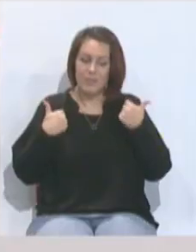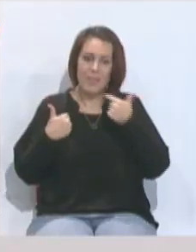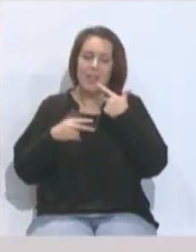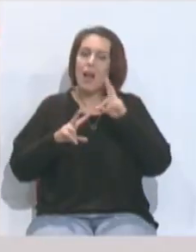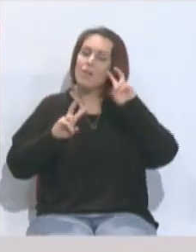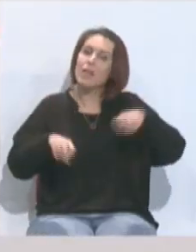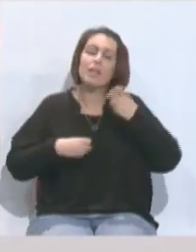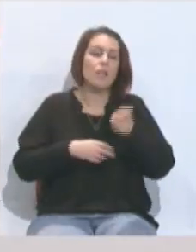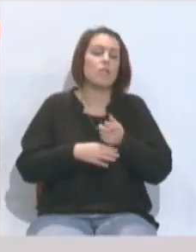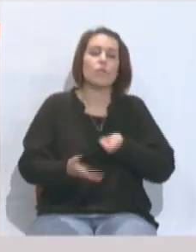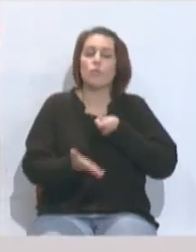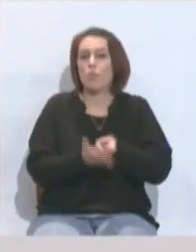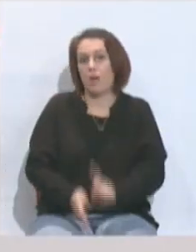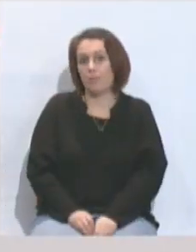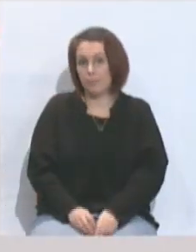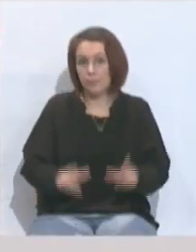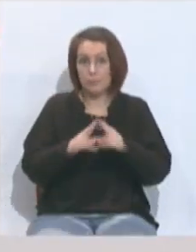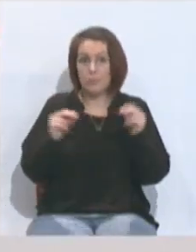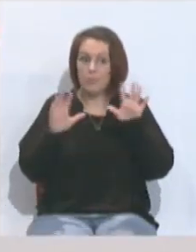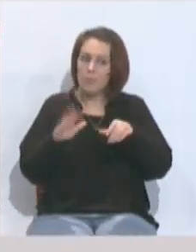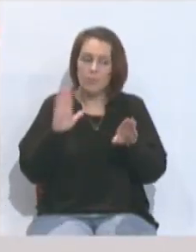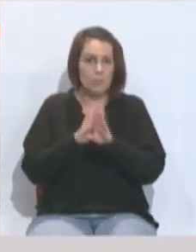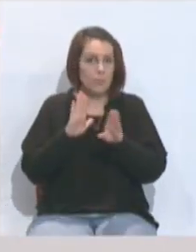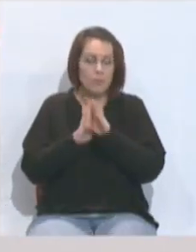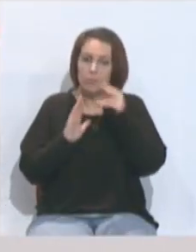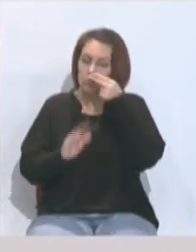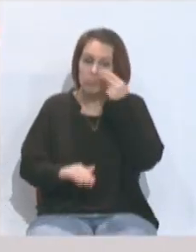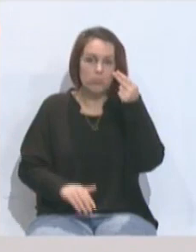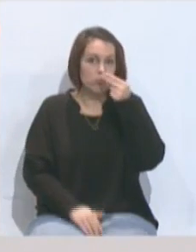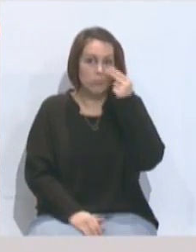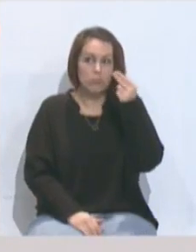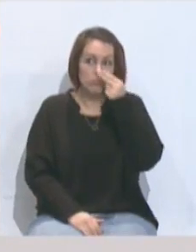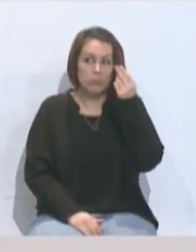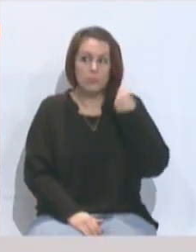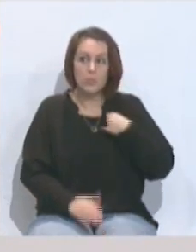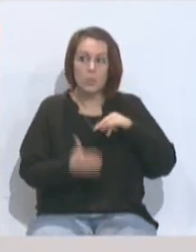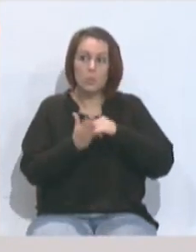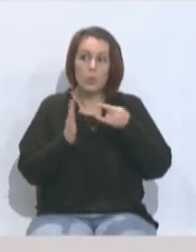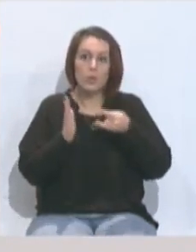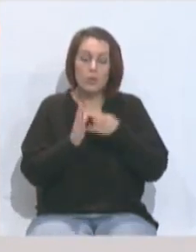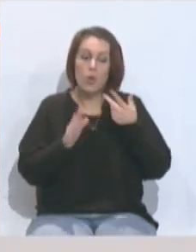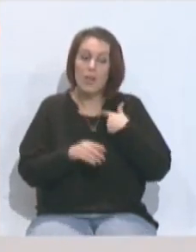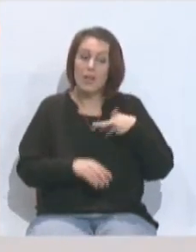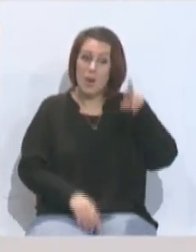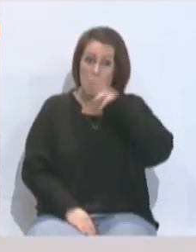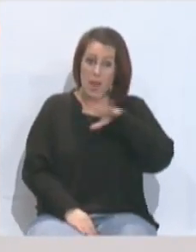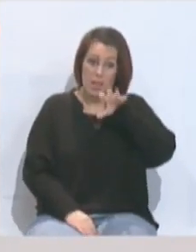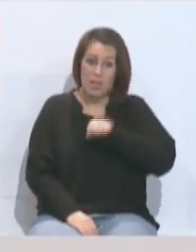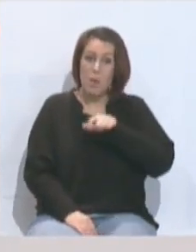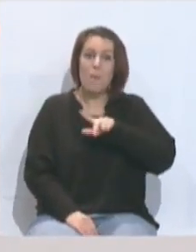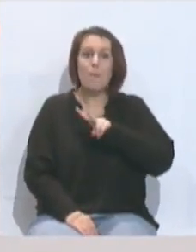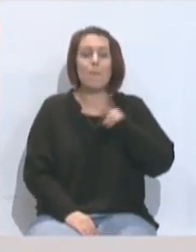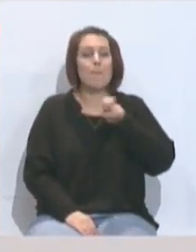de la rehabilitación. La Universidad de Cádiz sigue teniendo interés en el proyecto de recuperación de Valcárcel.